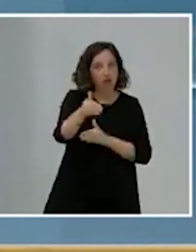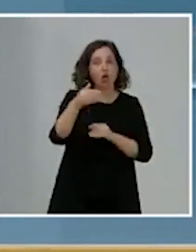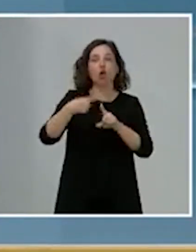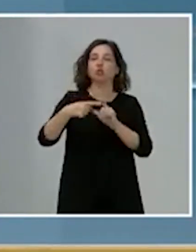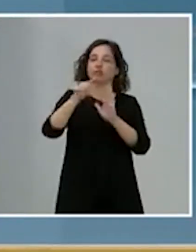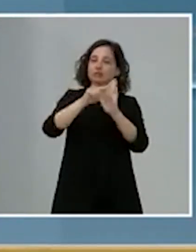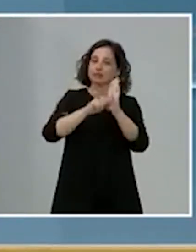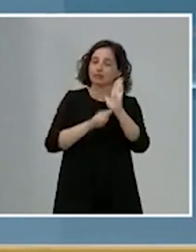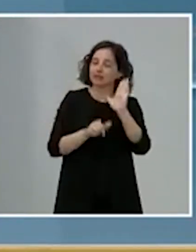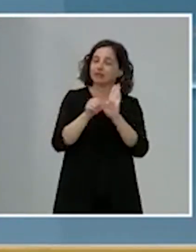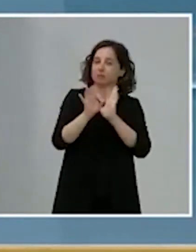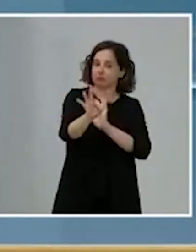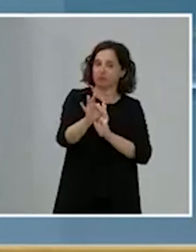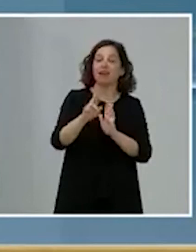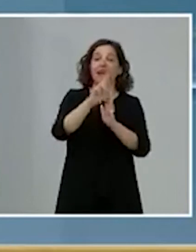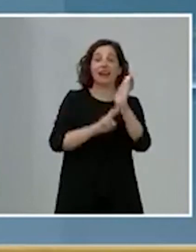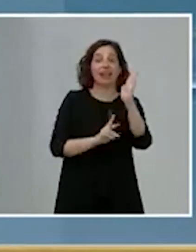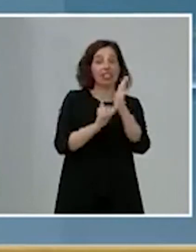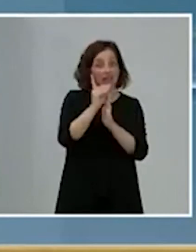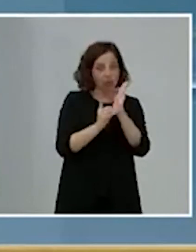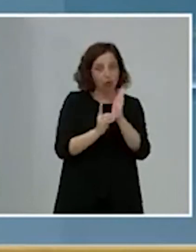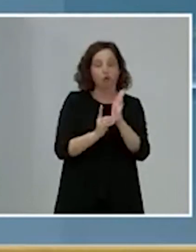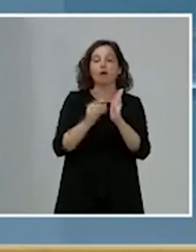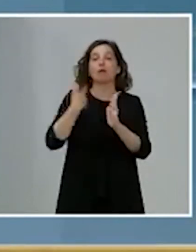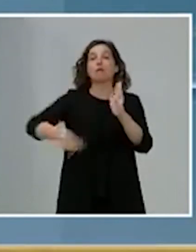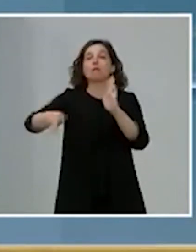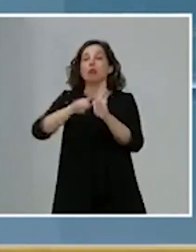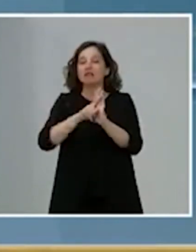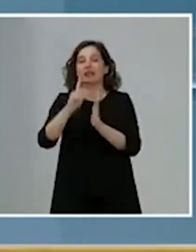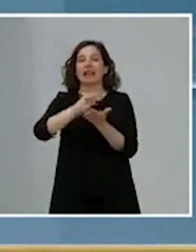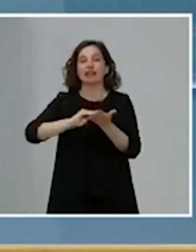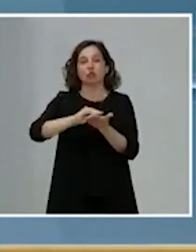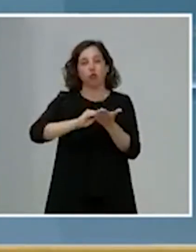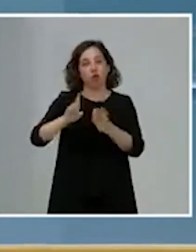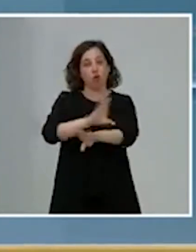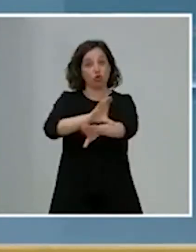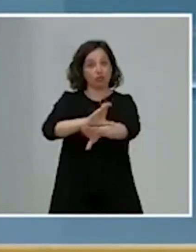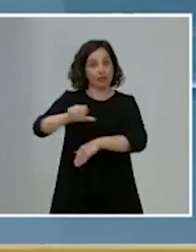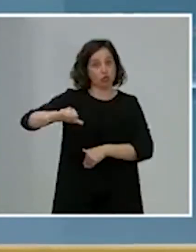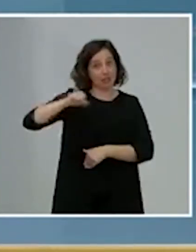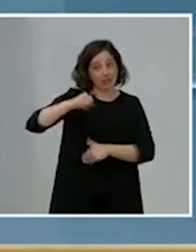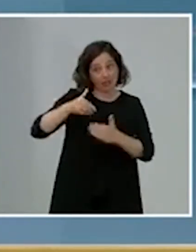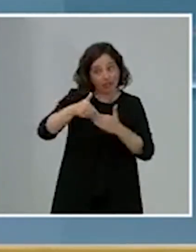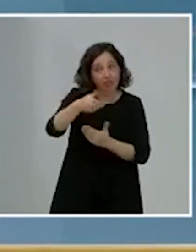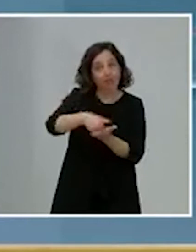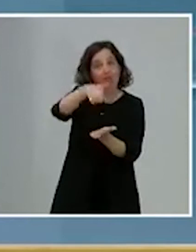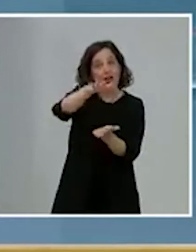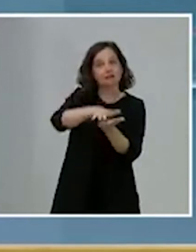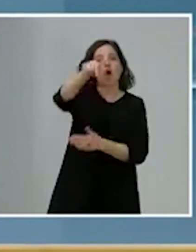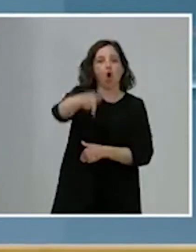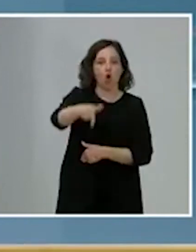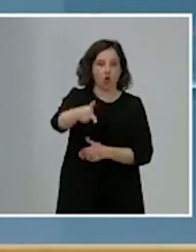nueva normalidad. Tanto el decreto del presidente como esta resolución del consejero de Sanidad se publicarán en el día de hoy en un